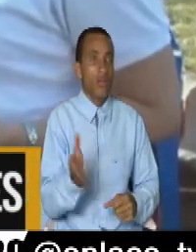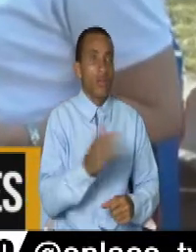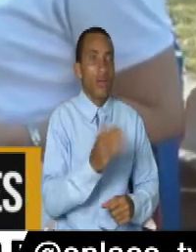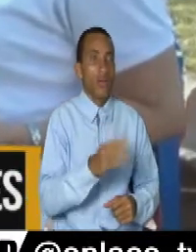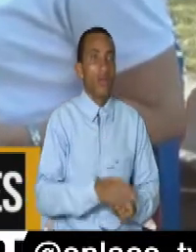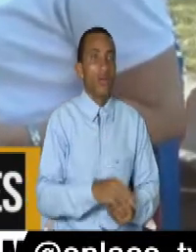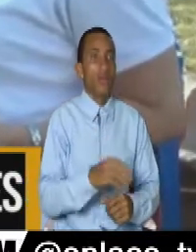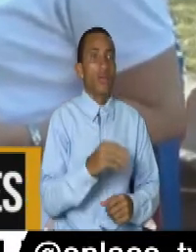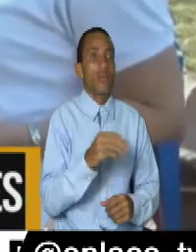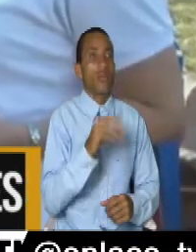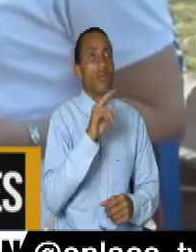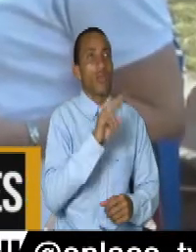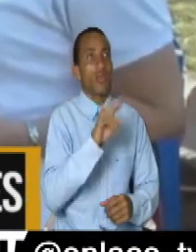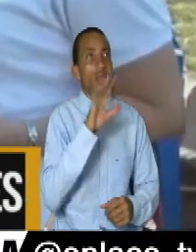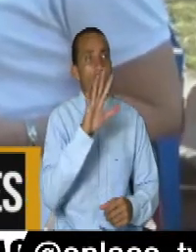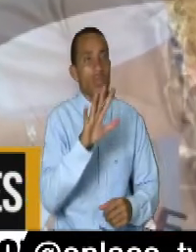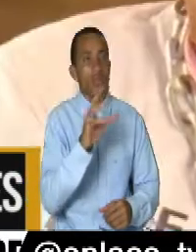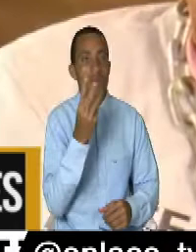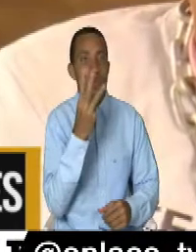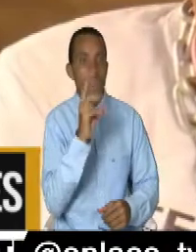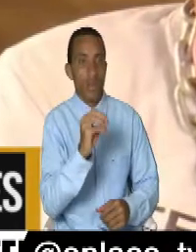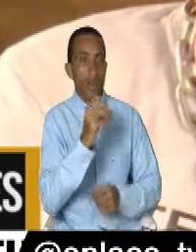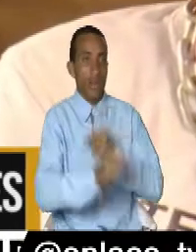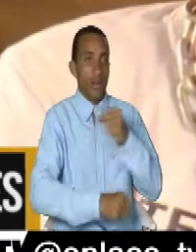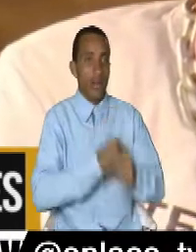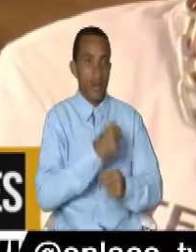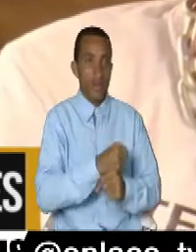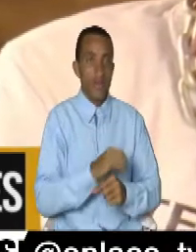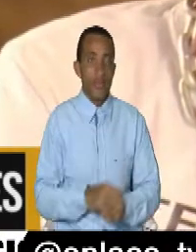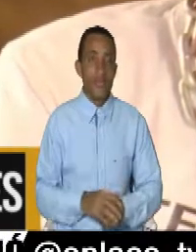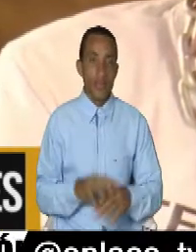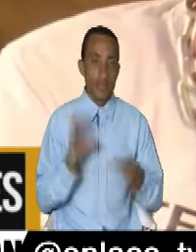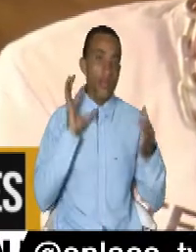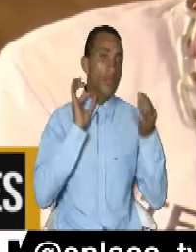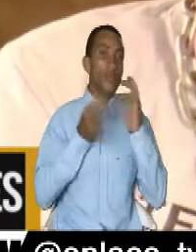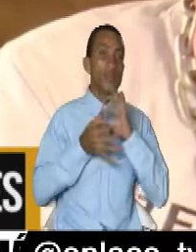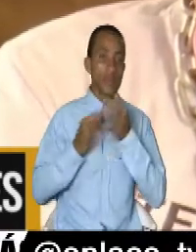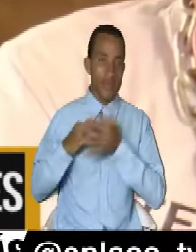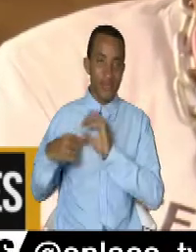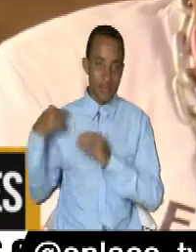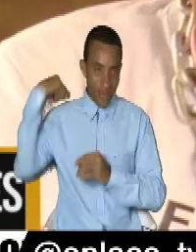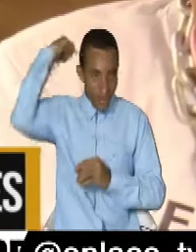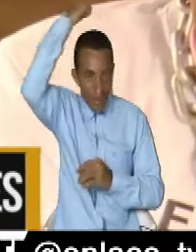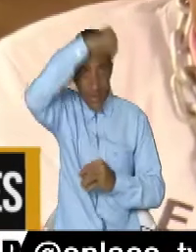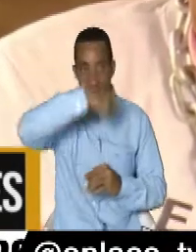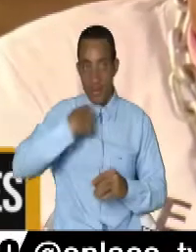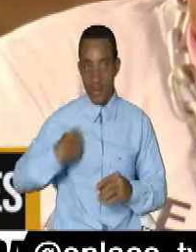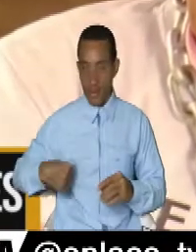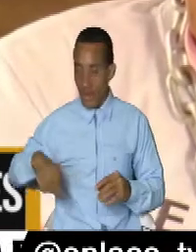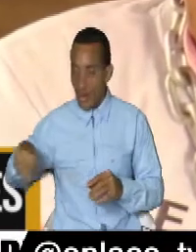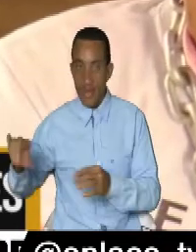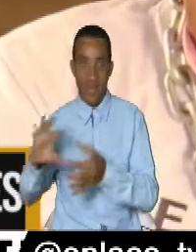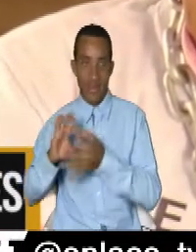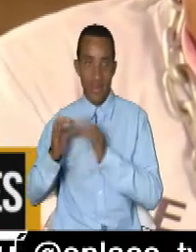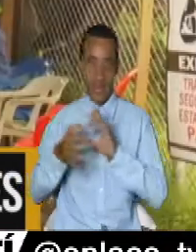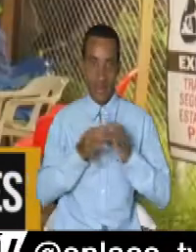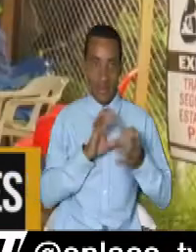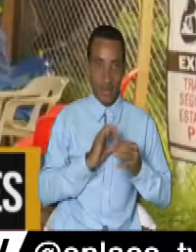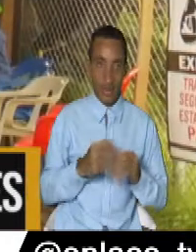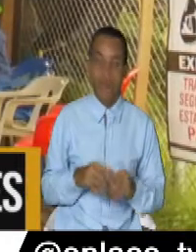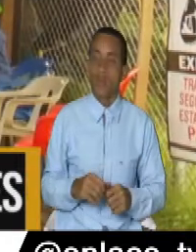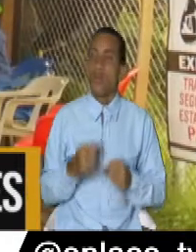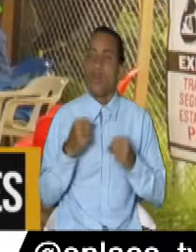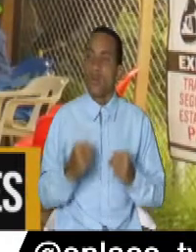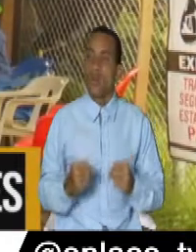20, 25, 30 años. Encadenados permanecen en el sitio quienes han decidido asumir el reto de soportar las largas jornadas de